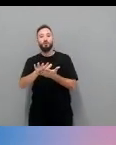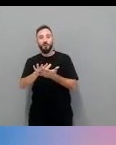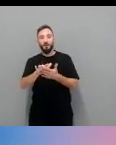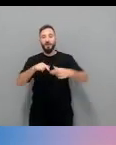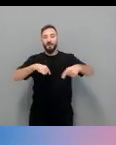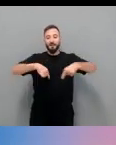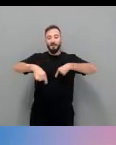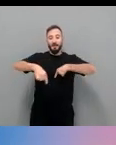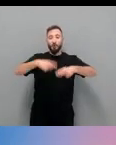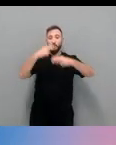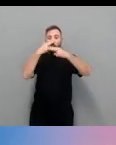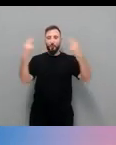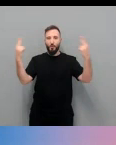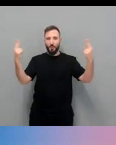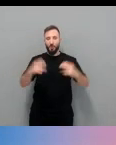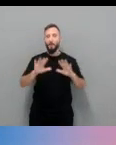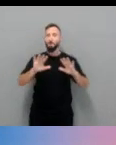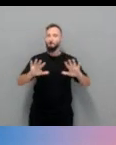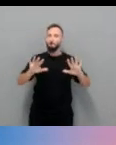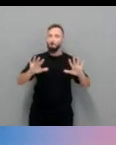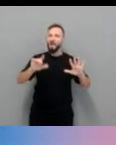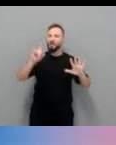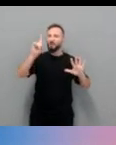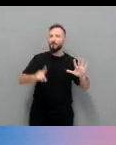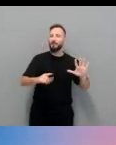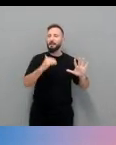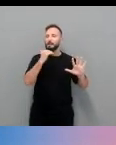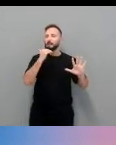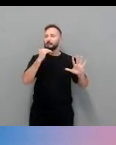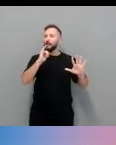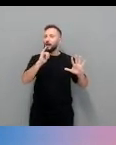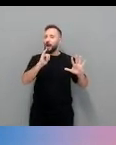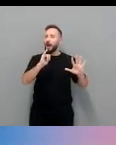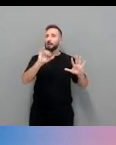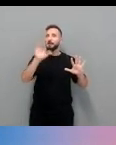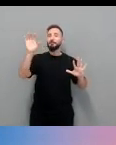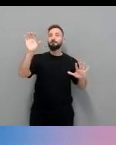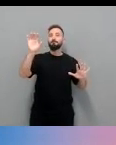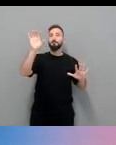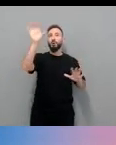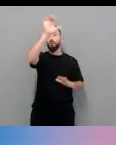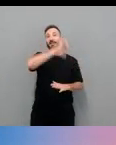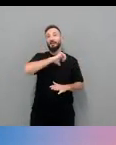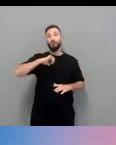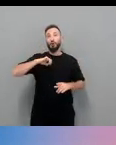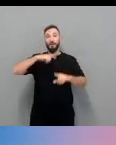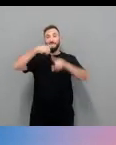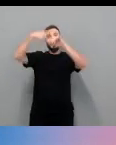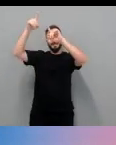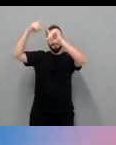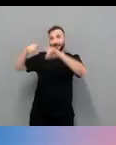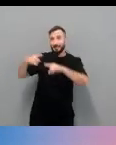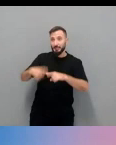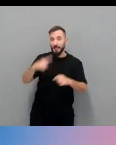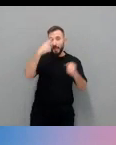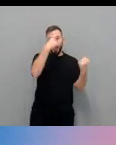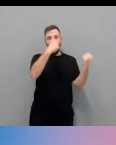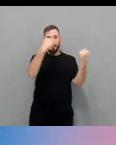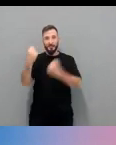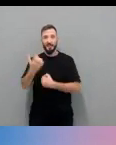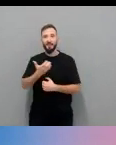transporte público. Pero ahí ya digo que puede haber muchísimas diferencias entre comunidades autónomas, entidades